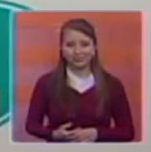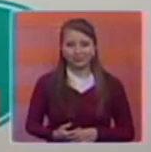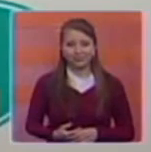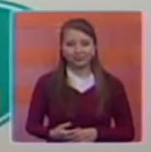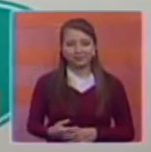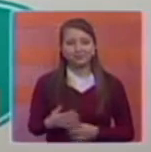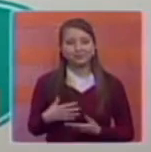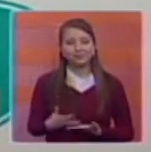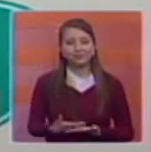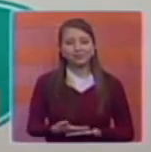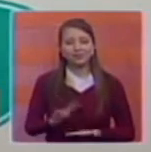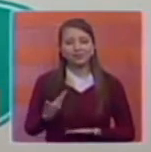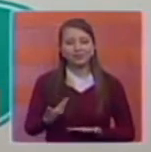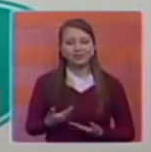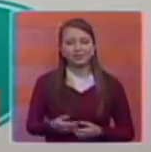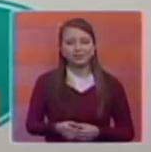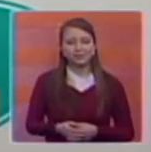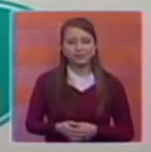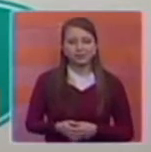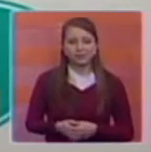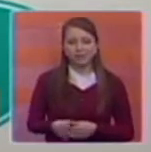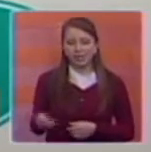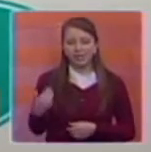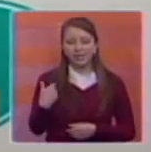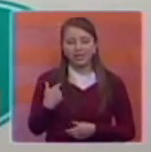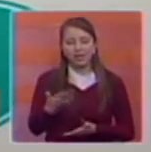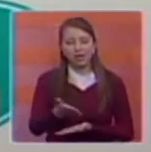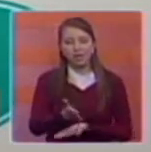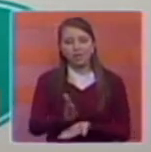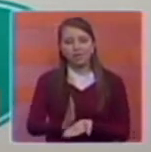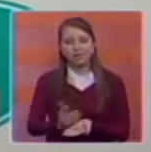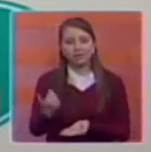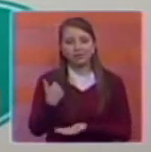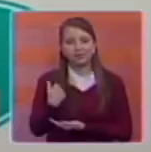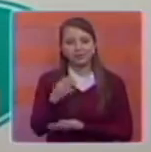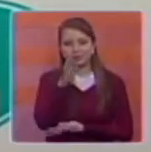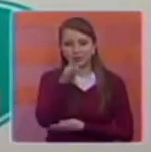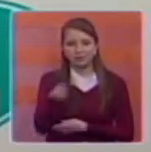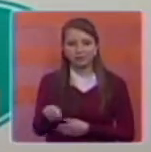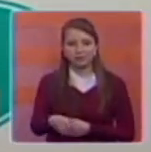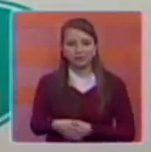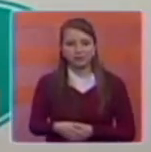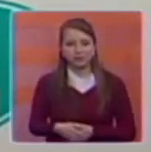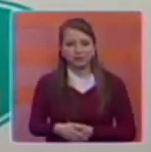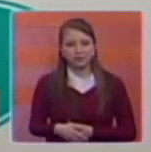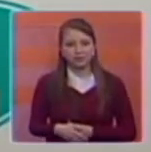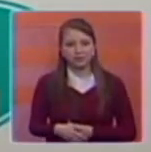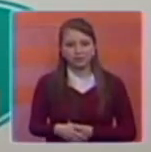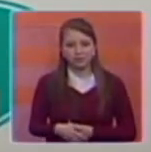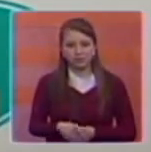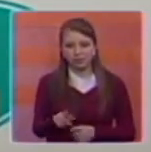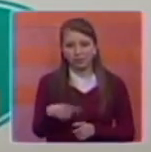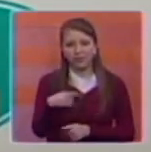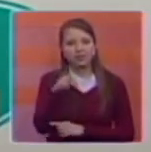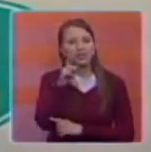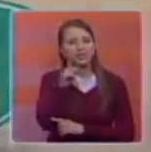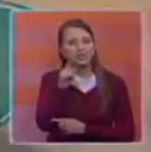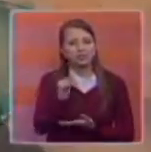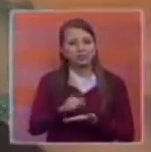Vamos a sacarle. Siempre, en el aguacate tiene siempre... ¿Ven? estas cositas como negritas aquí.